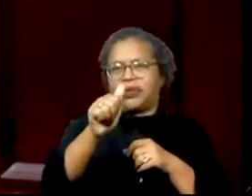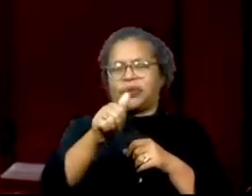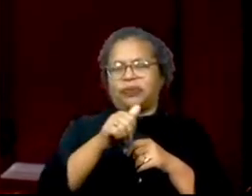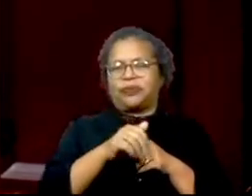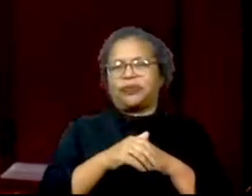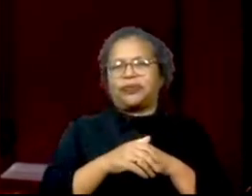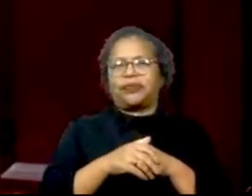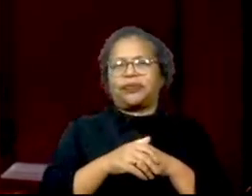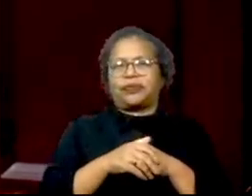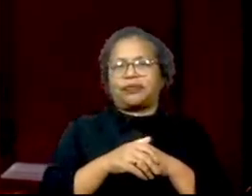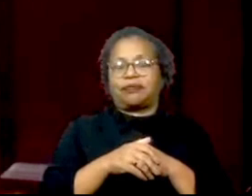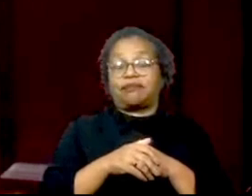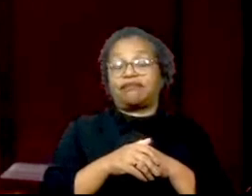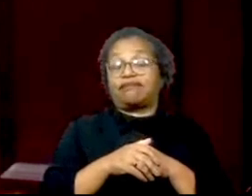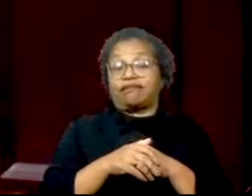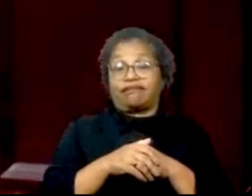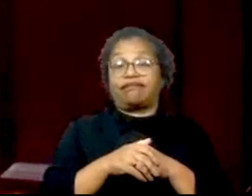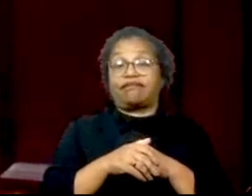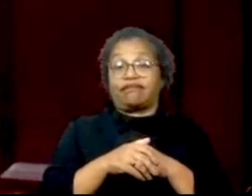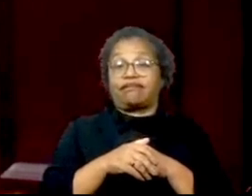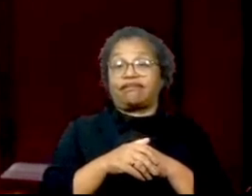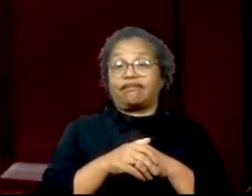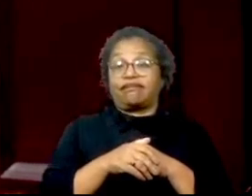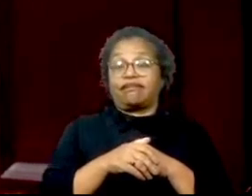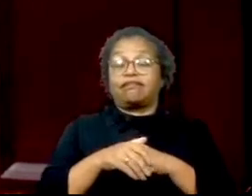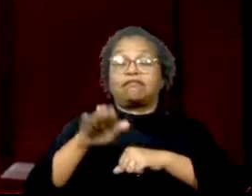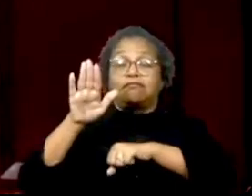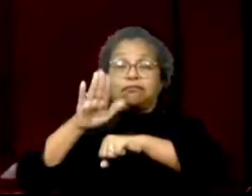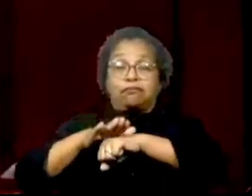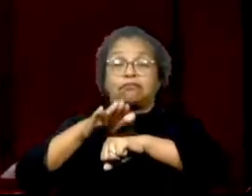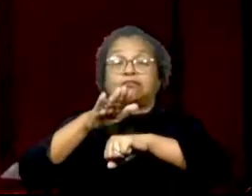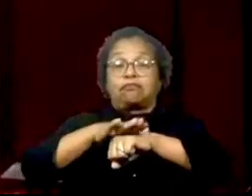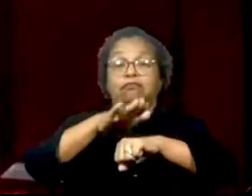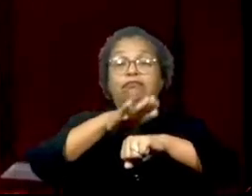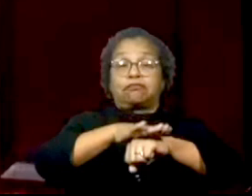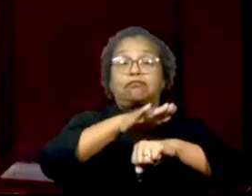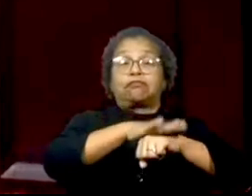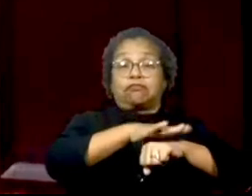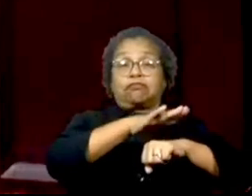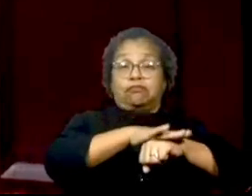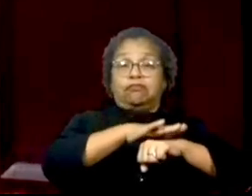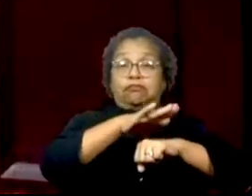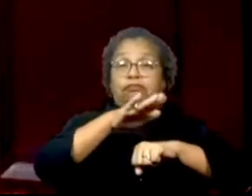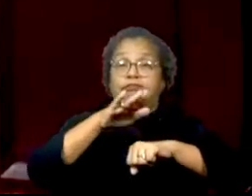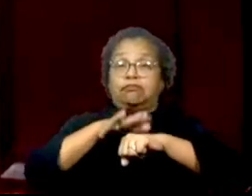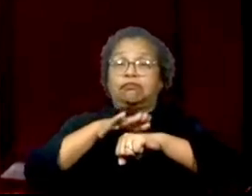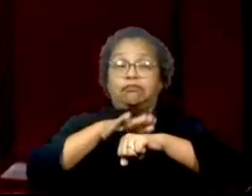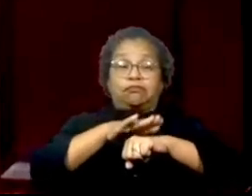Dominicana. En ese sentido, llamamos